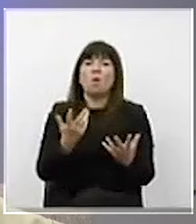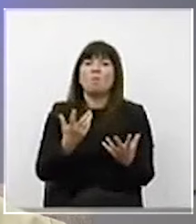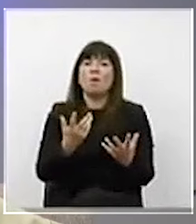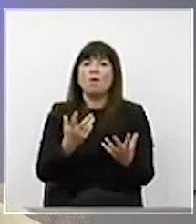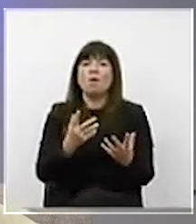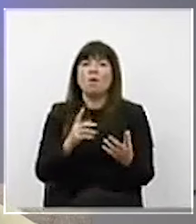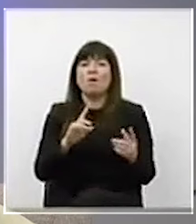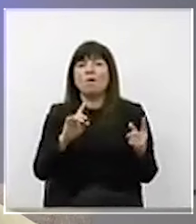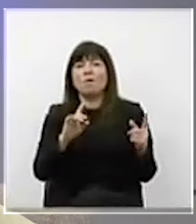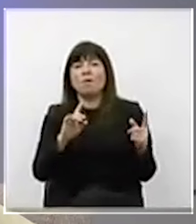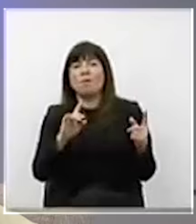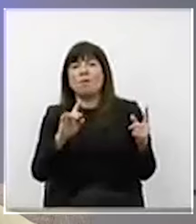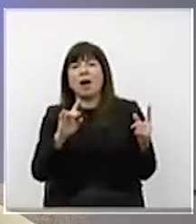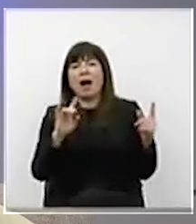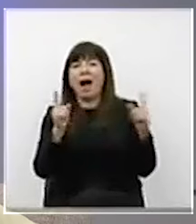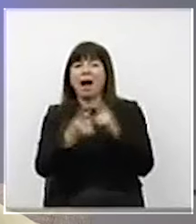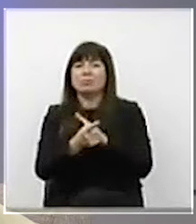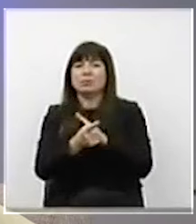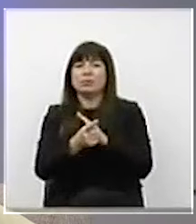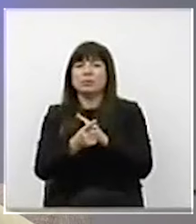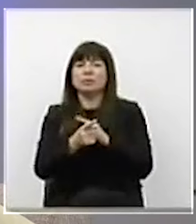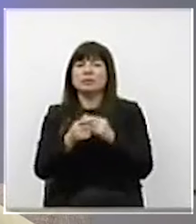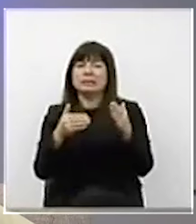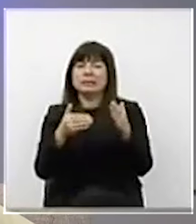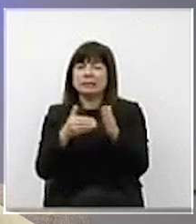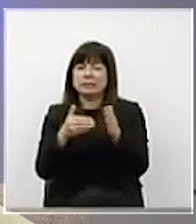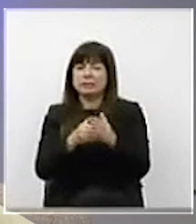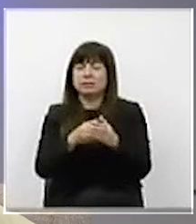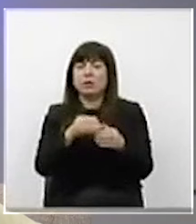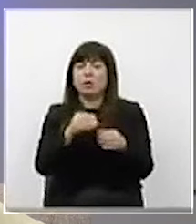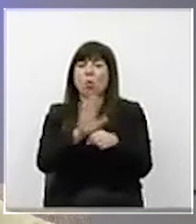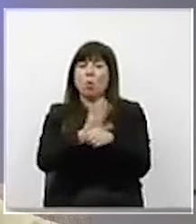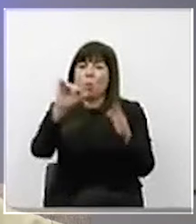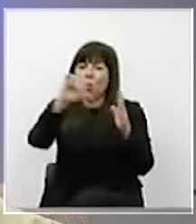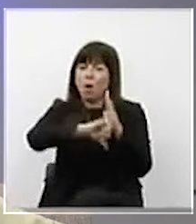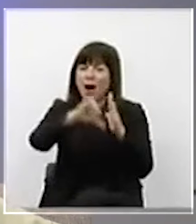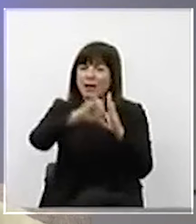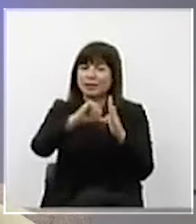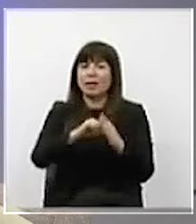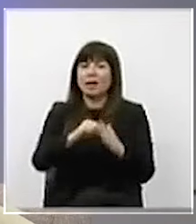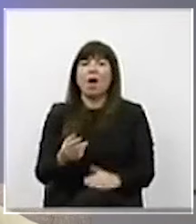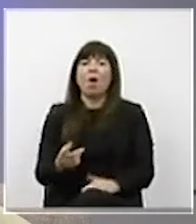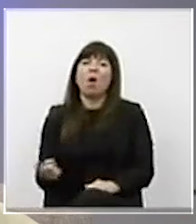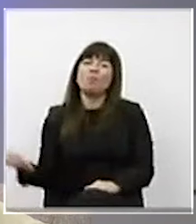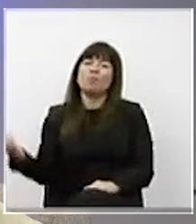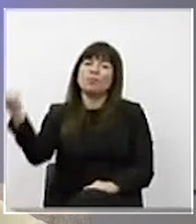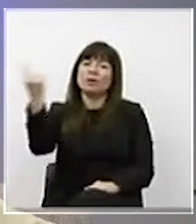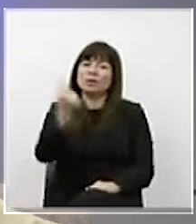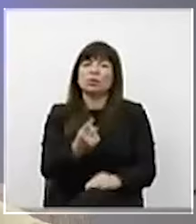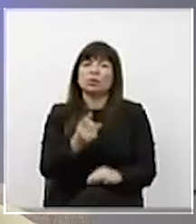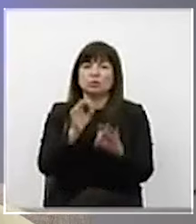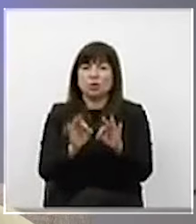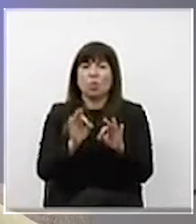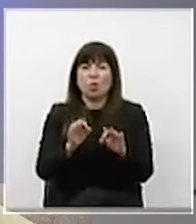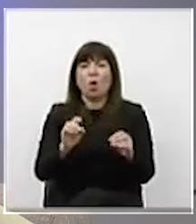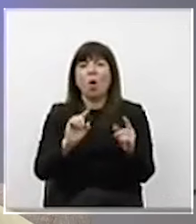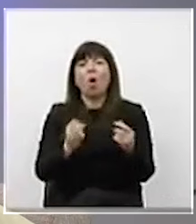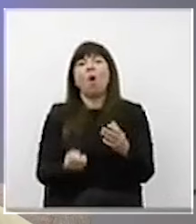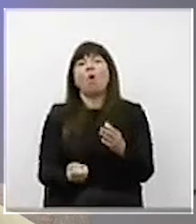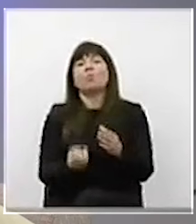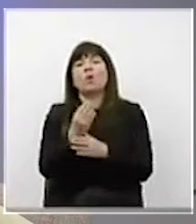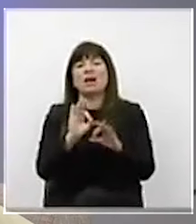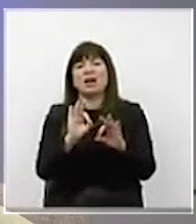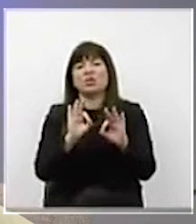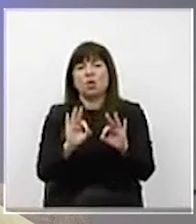de este modo de restricción y cuarentena a un modo de retorno seguro, de nueva normalidad. Está